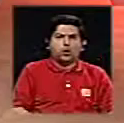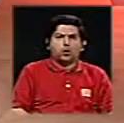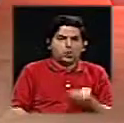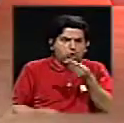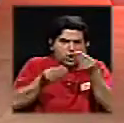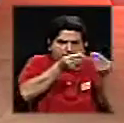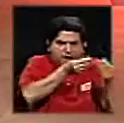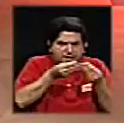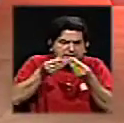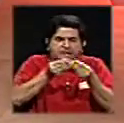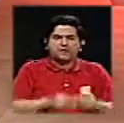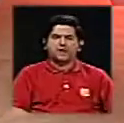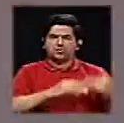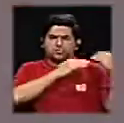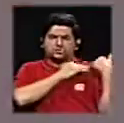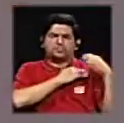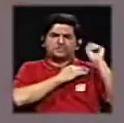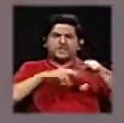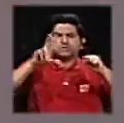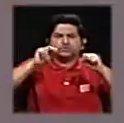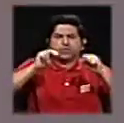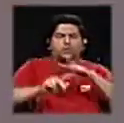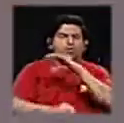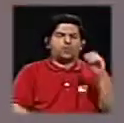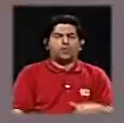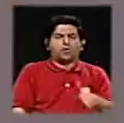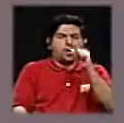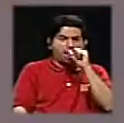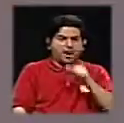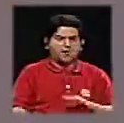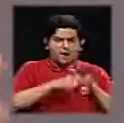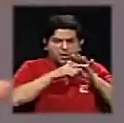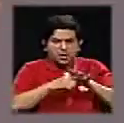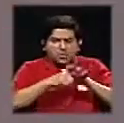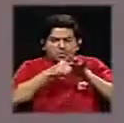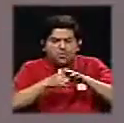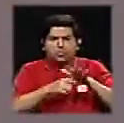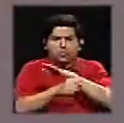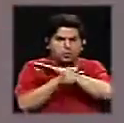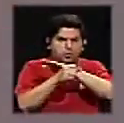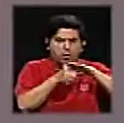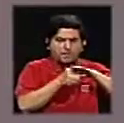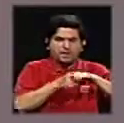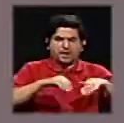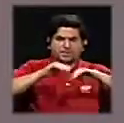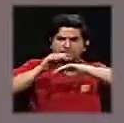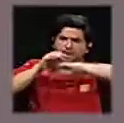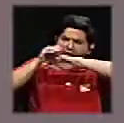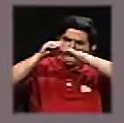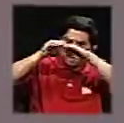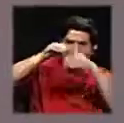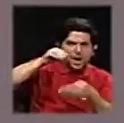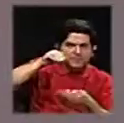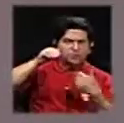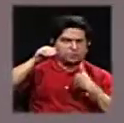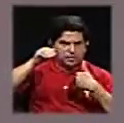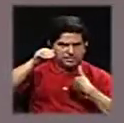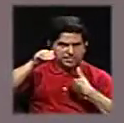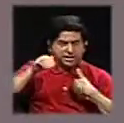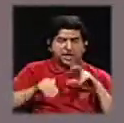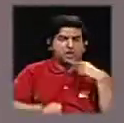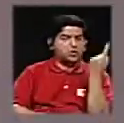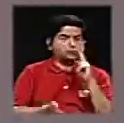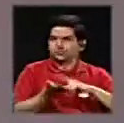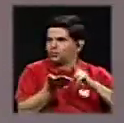encima soporta o no, ¿verdad? Uh-huh. O si la cantidad de agua que va a venir es suficiente, la apertura que hay o no. Uh-huh. Entonces, hay que ir más allá